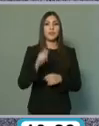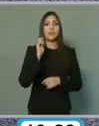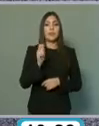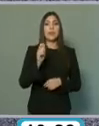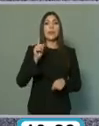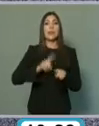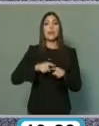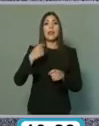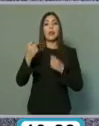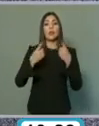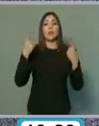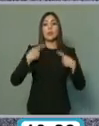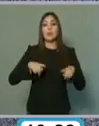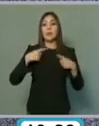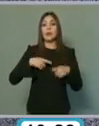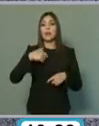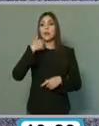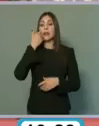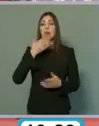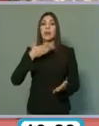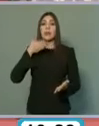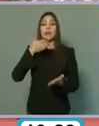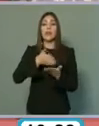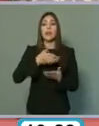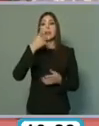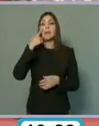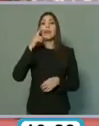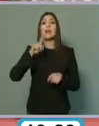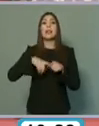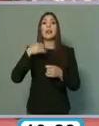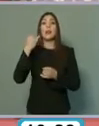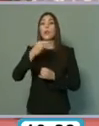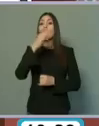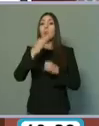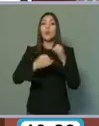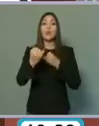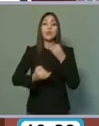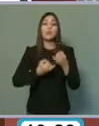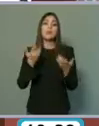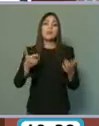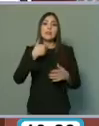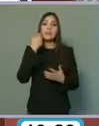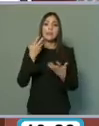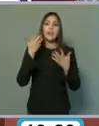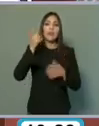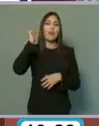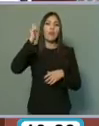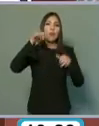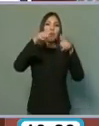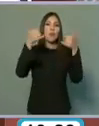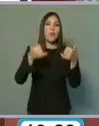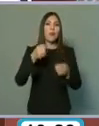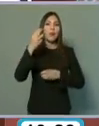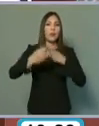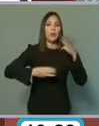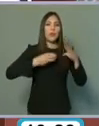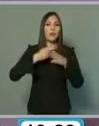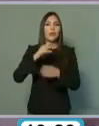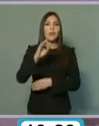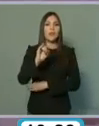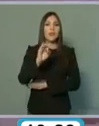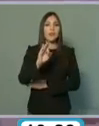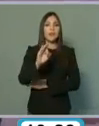independientemente de aquellos que lleguemos a las instancias finales, yo pienso que el deseo, y tiene que ser el deseo de todos, que la Copa Exacto. FIFA